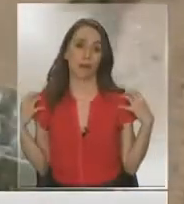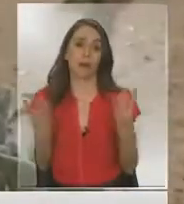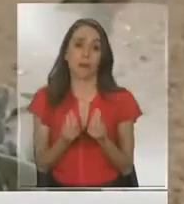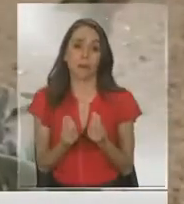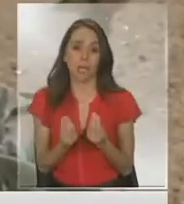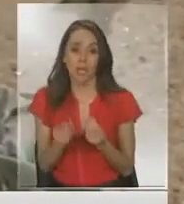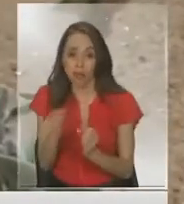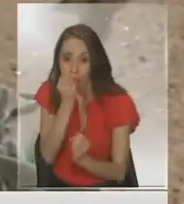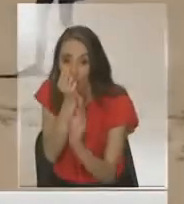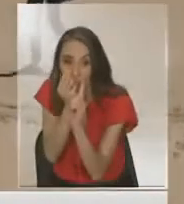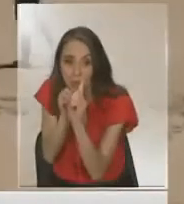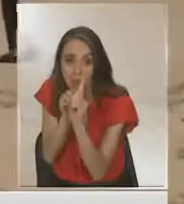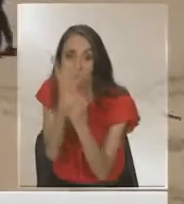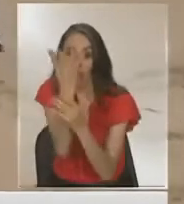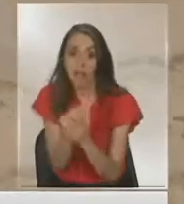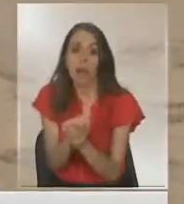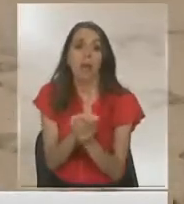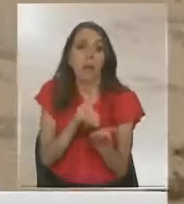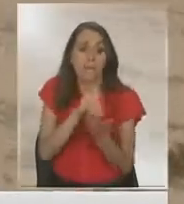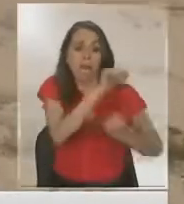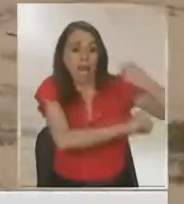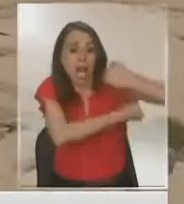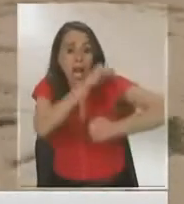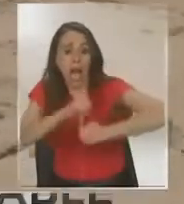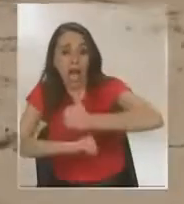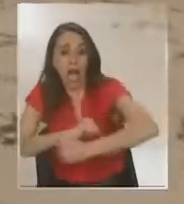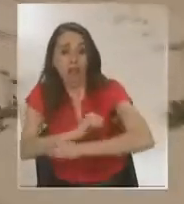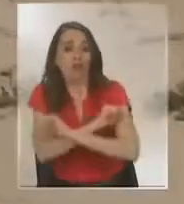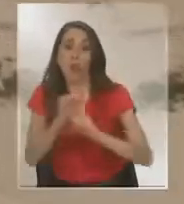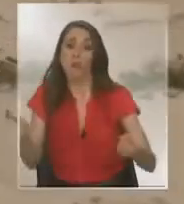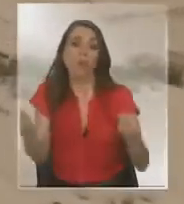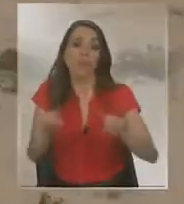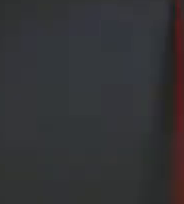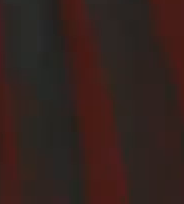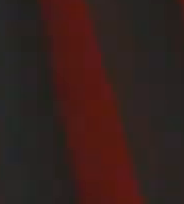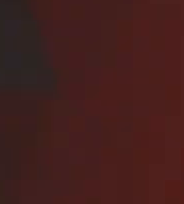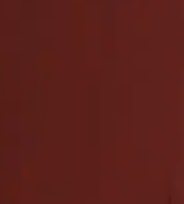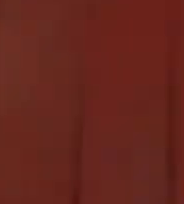de perder aquello que, aunque pasen miles de años, jamás se podría recuperar.